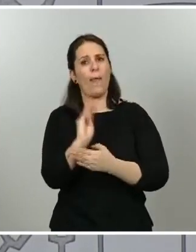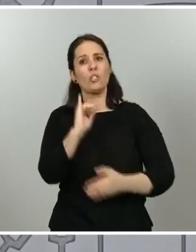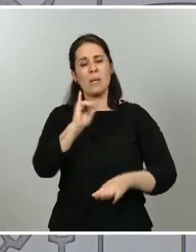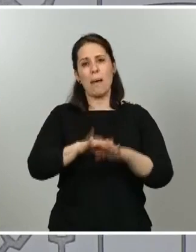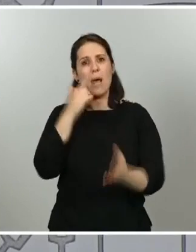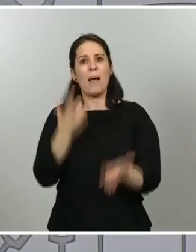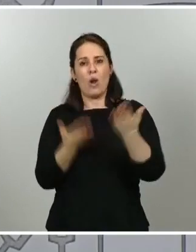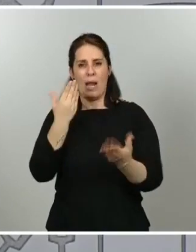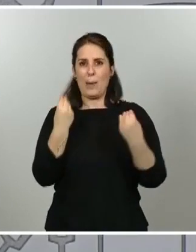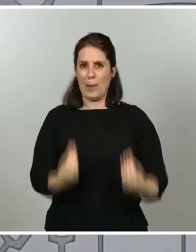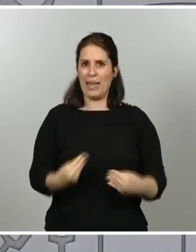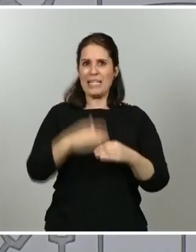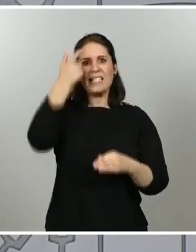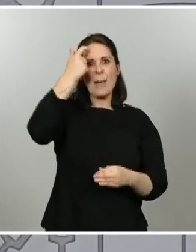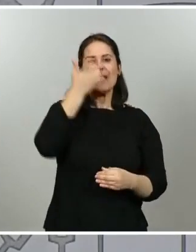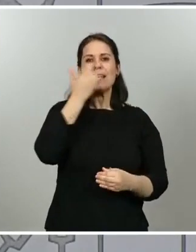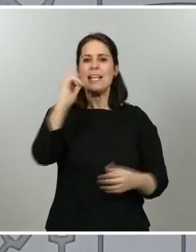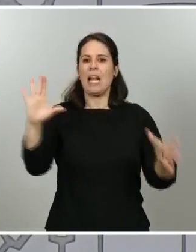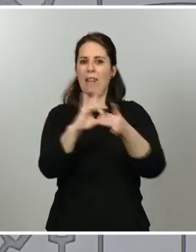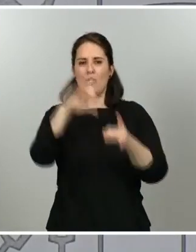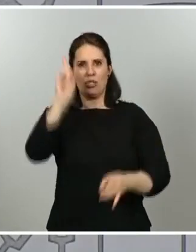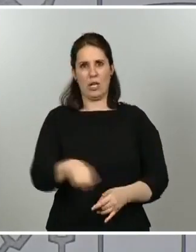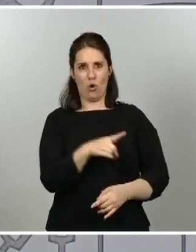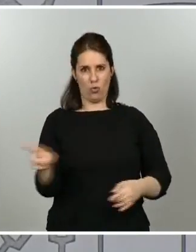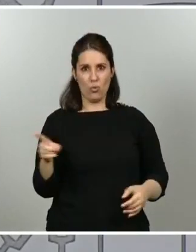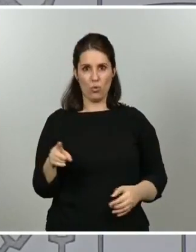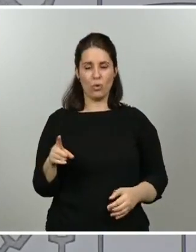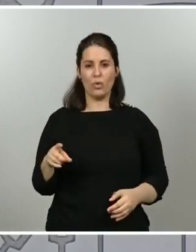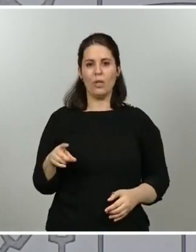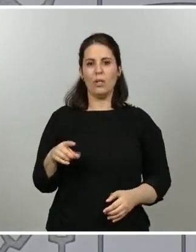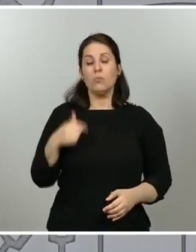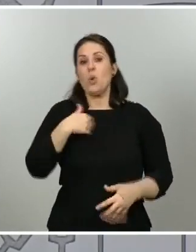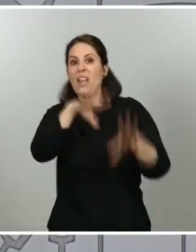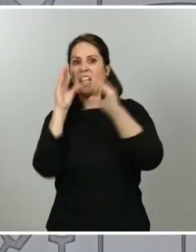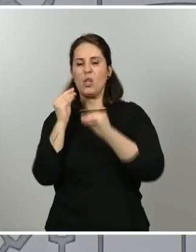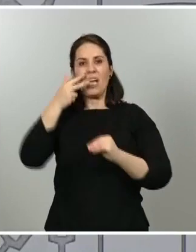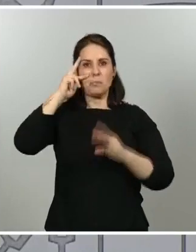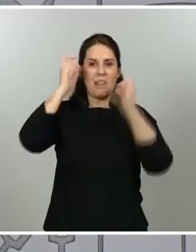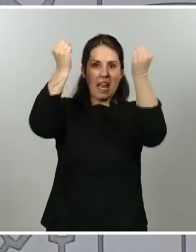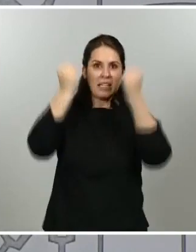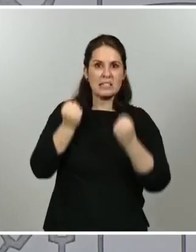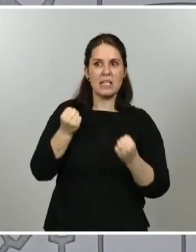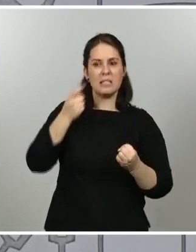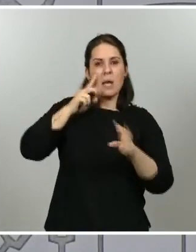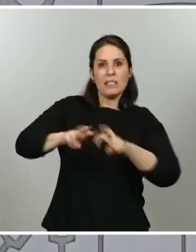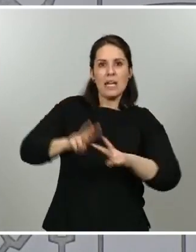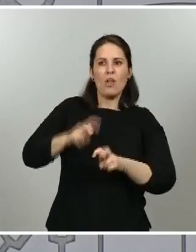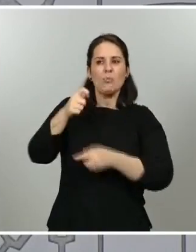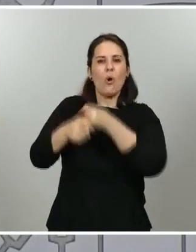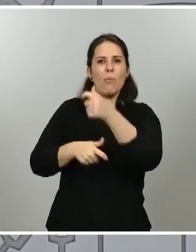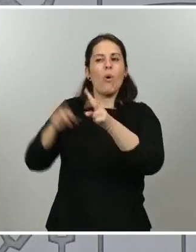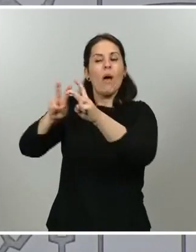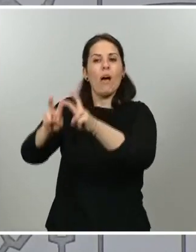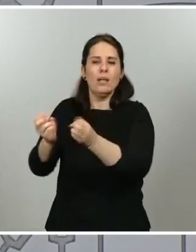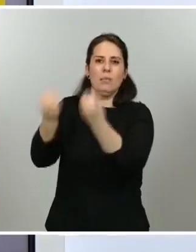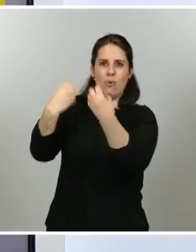asociaciones. Entiendo que los especialistas y los investigadores irán progresivamente dándonos luz sobre todas estas cosas. La